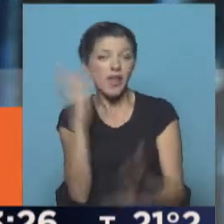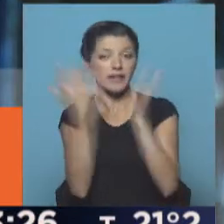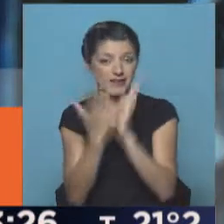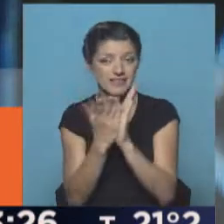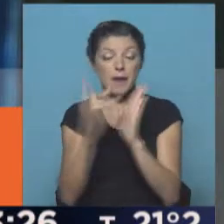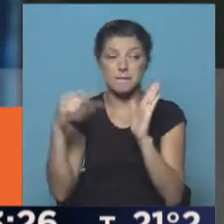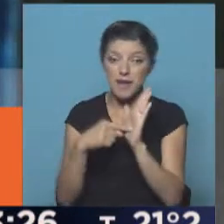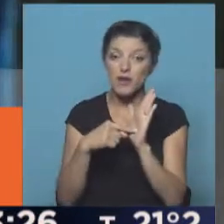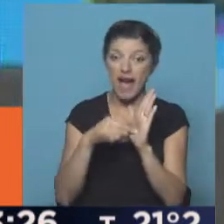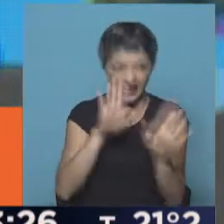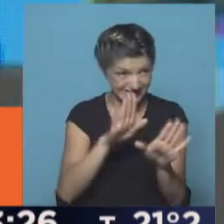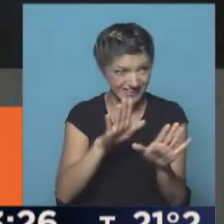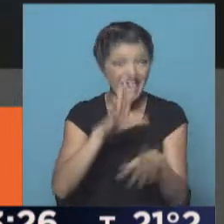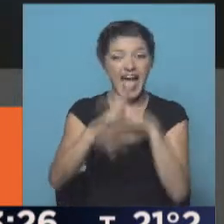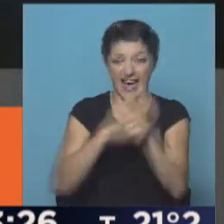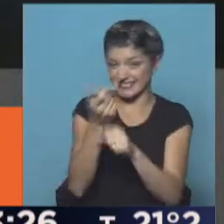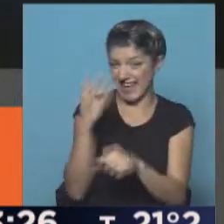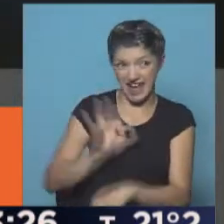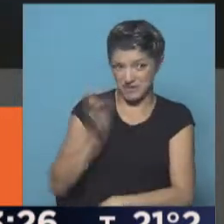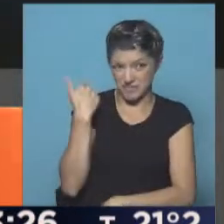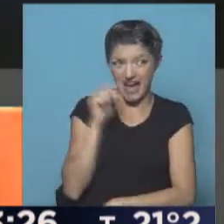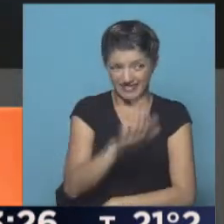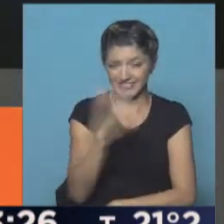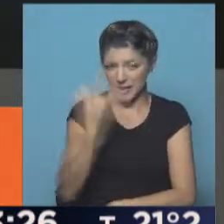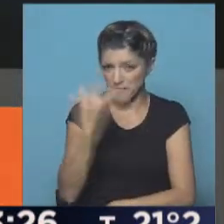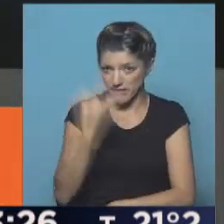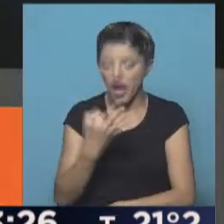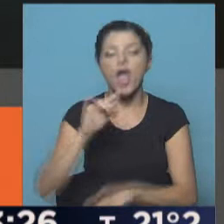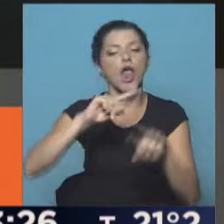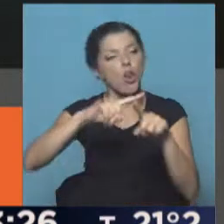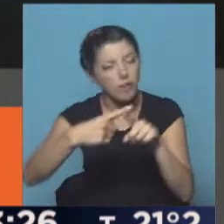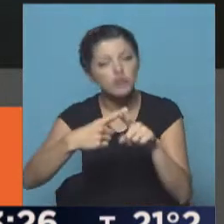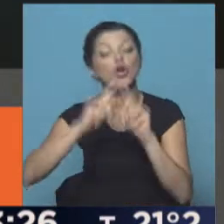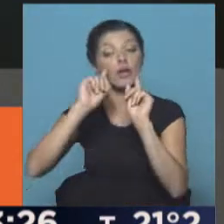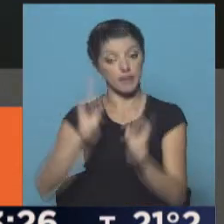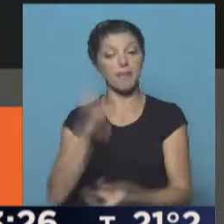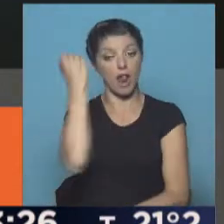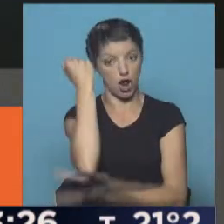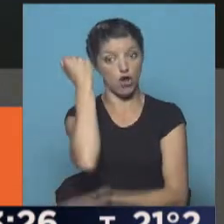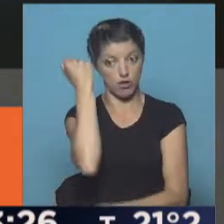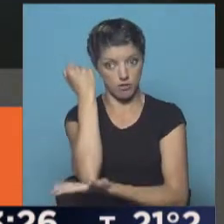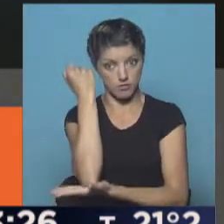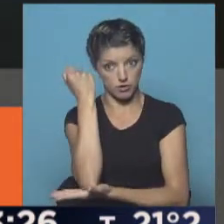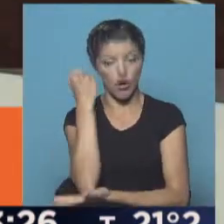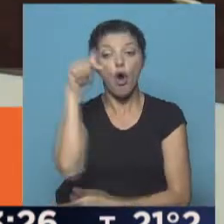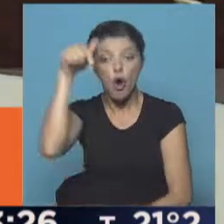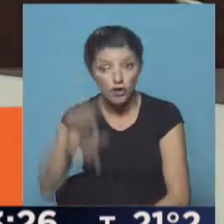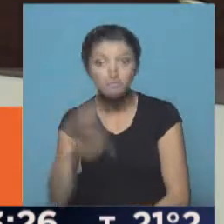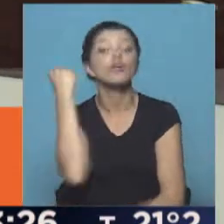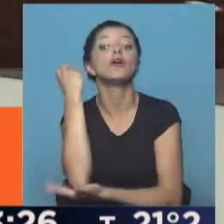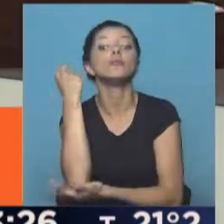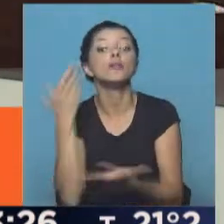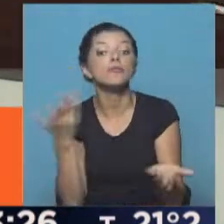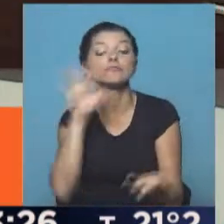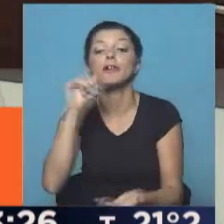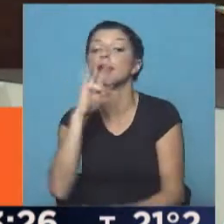era lo que ocurría hasta hace unos años nada más. Era más previsible en lo político y también en lo económico. ¿Y hoy en lo económico, Raúl?